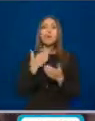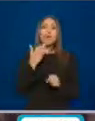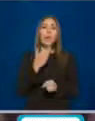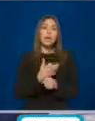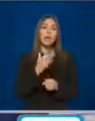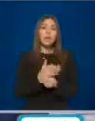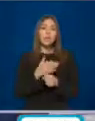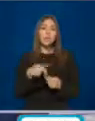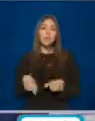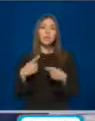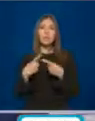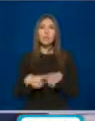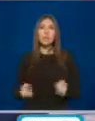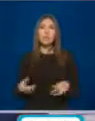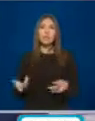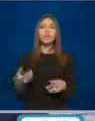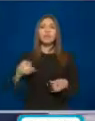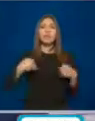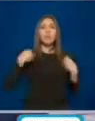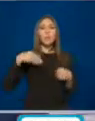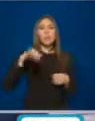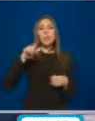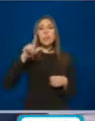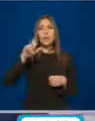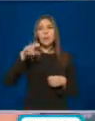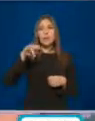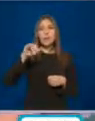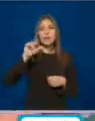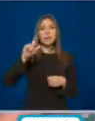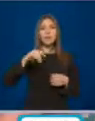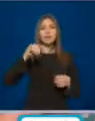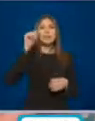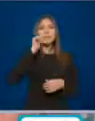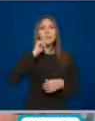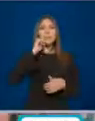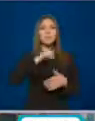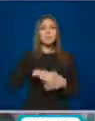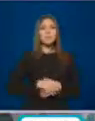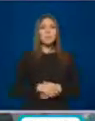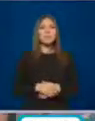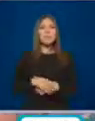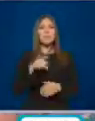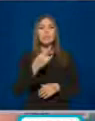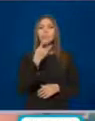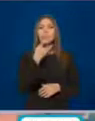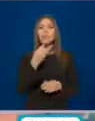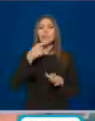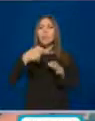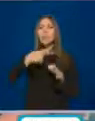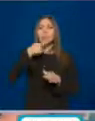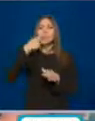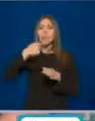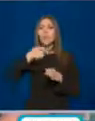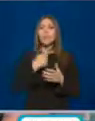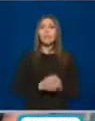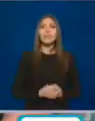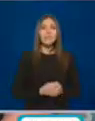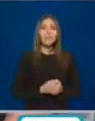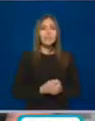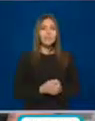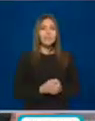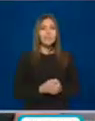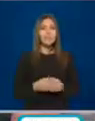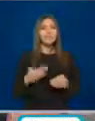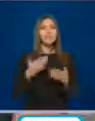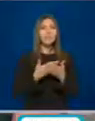en un inicio, ¿no? Los millennials o los jóvenes, todo el tiempo, me estás antojando mucho tu Todo el tiempo. Enrique está tiempo disfrutando quieren la